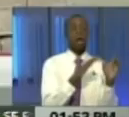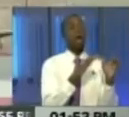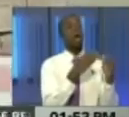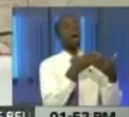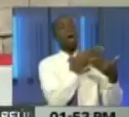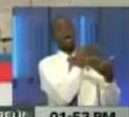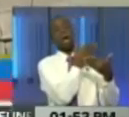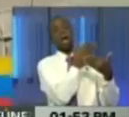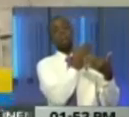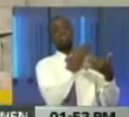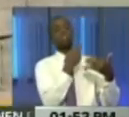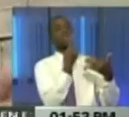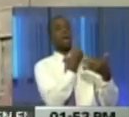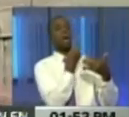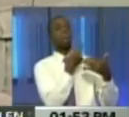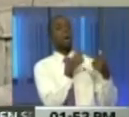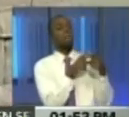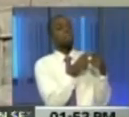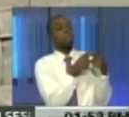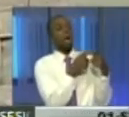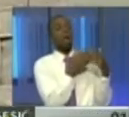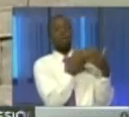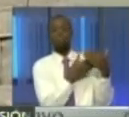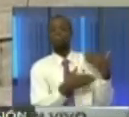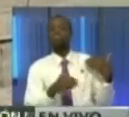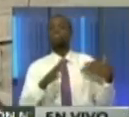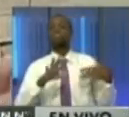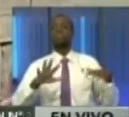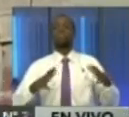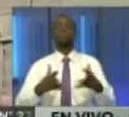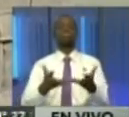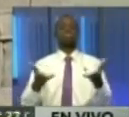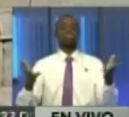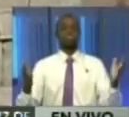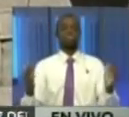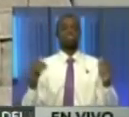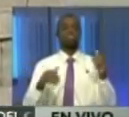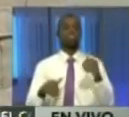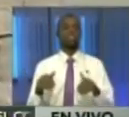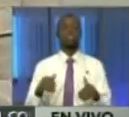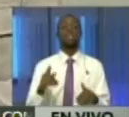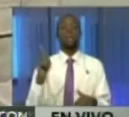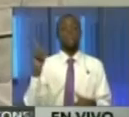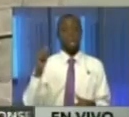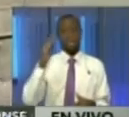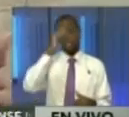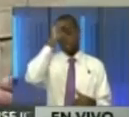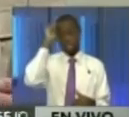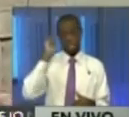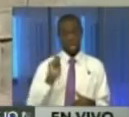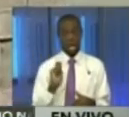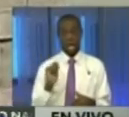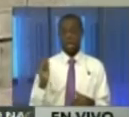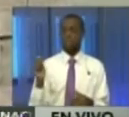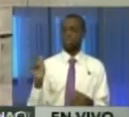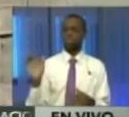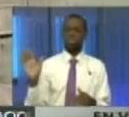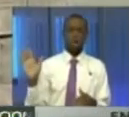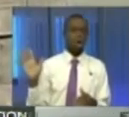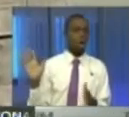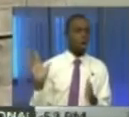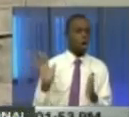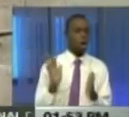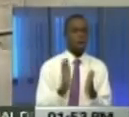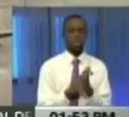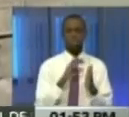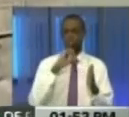Estado participativo y democrático. Vale la pena destacar que la presidenta del Consejo Nacional Electoral, Tulisay Lucena, durante todo este recuento histórico,